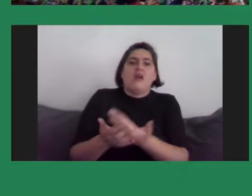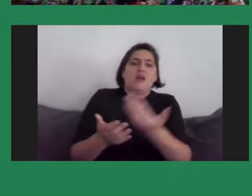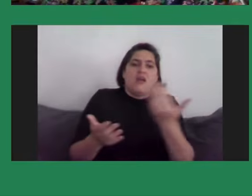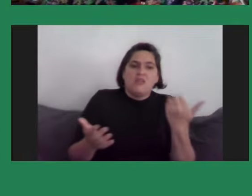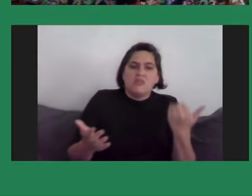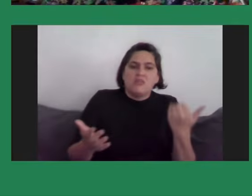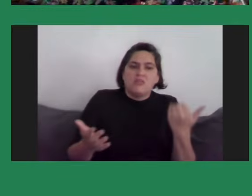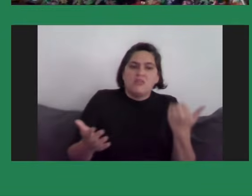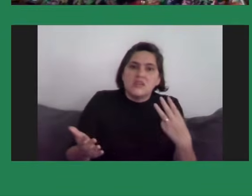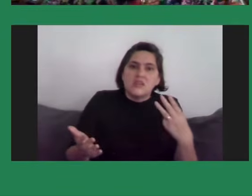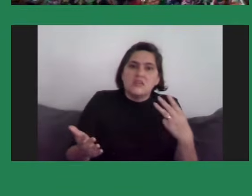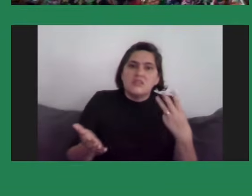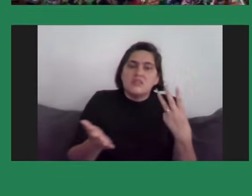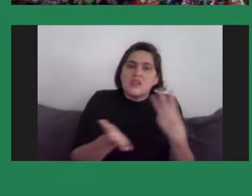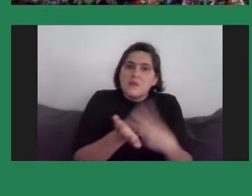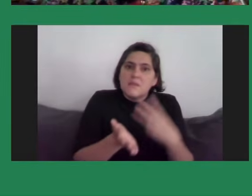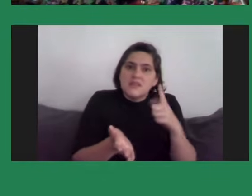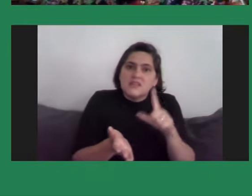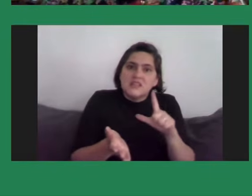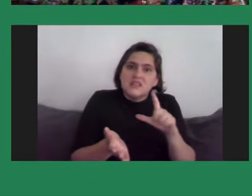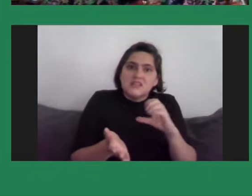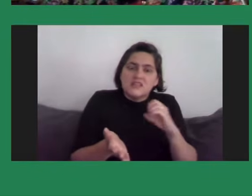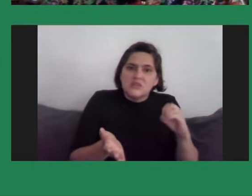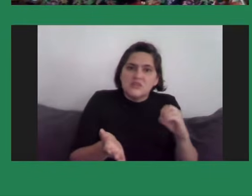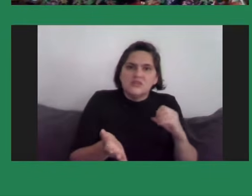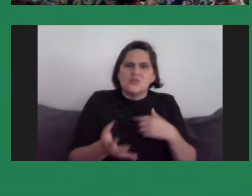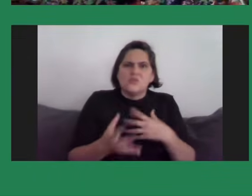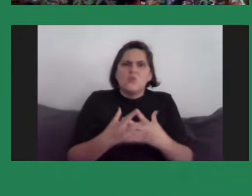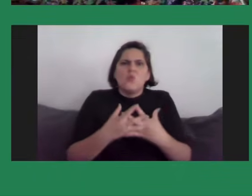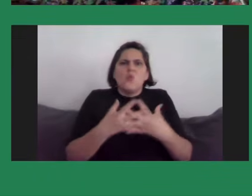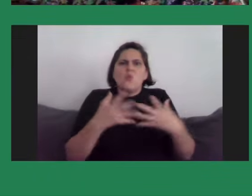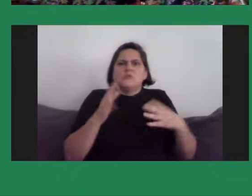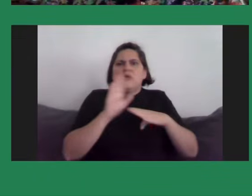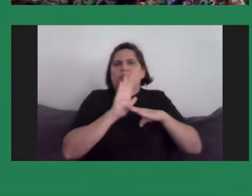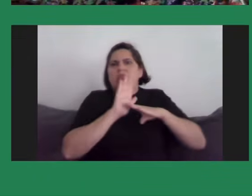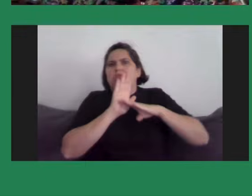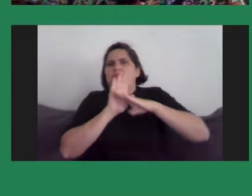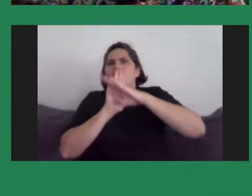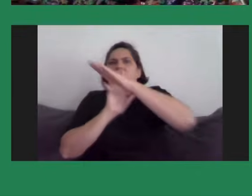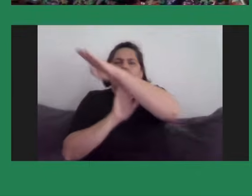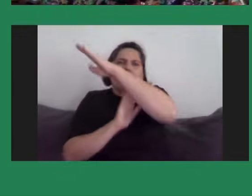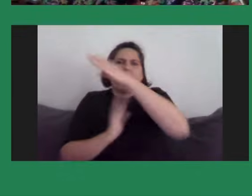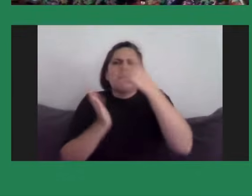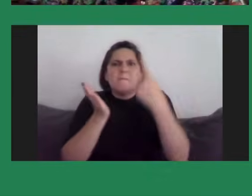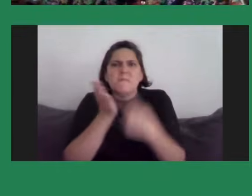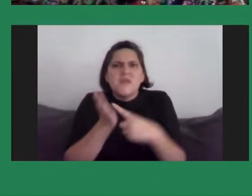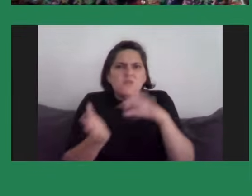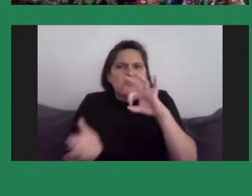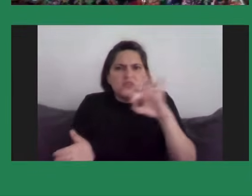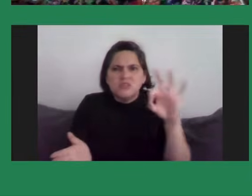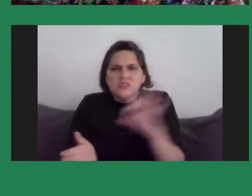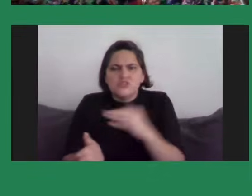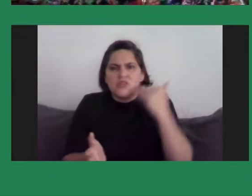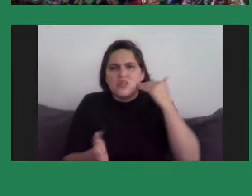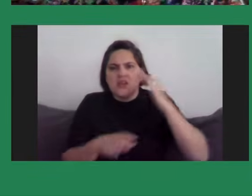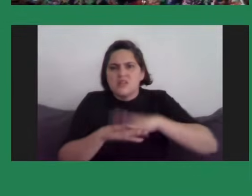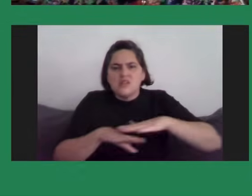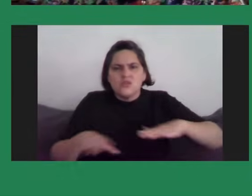de 1.000% de aumento en la cantidad de niños inscritos en los programas de integración escolar